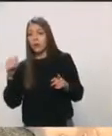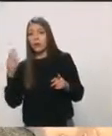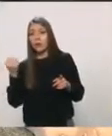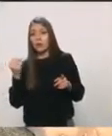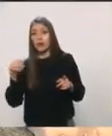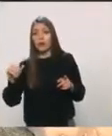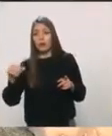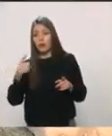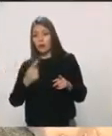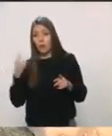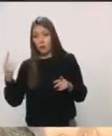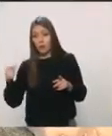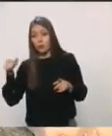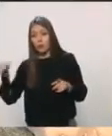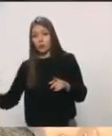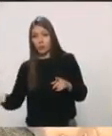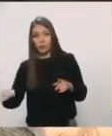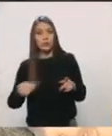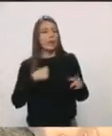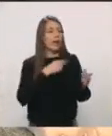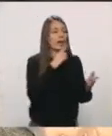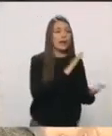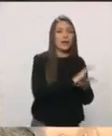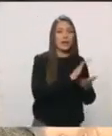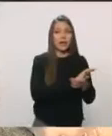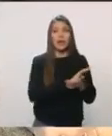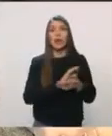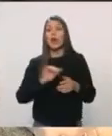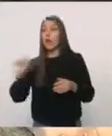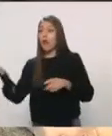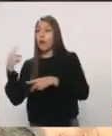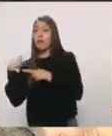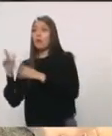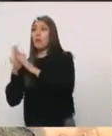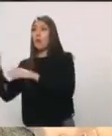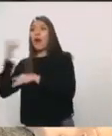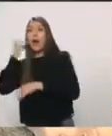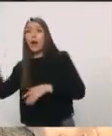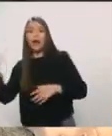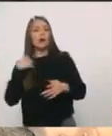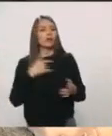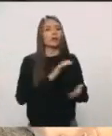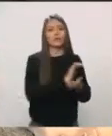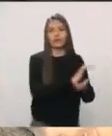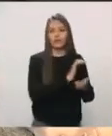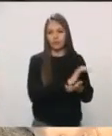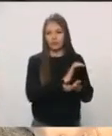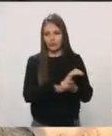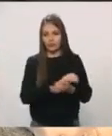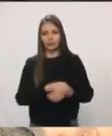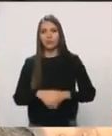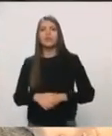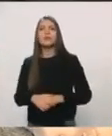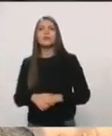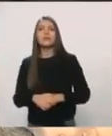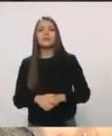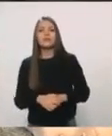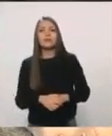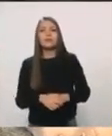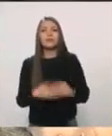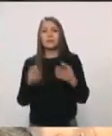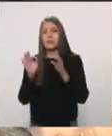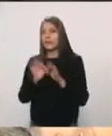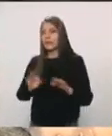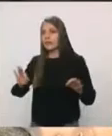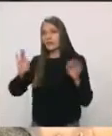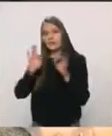la Ok, destreza. ok. Si hay alguien más, oye, ve, habla al 911 y yo me encargo, ¿no? De hacer la destreza. Qué importante pues aprender en casa, creo que sería algo